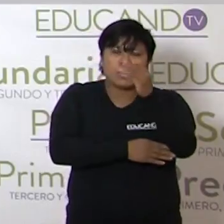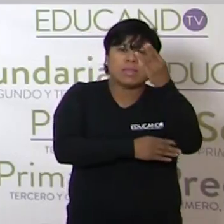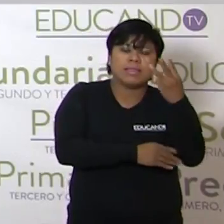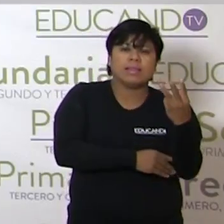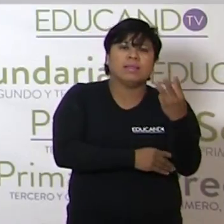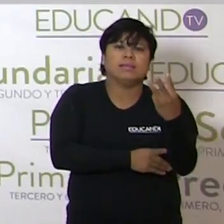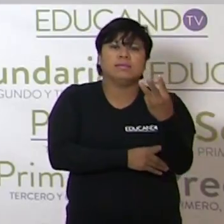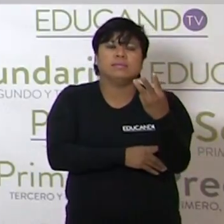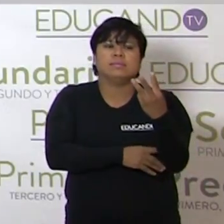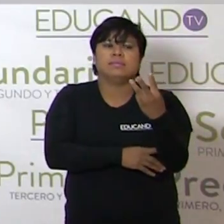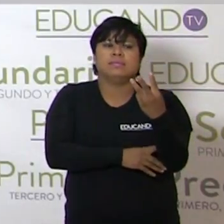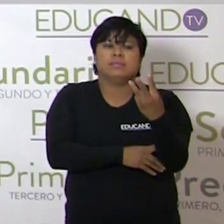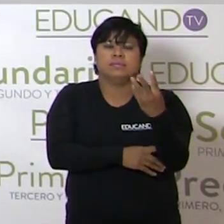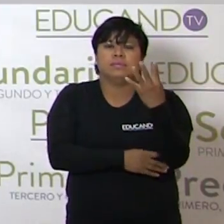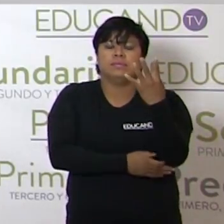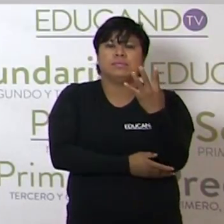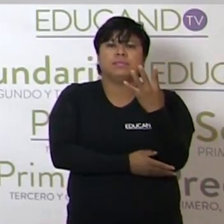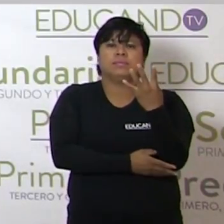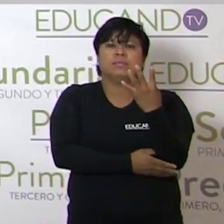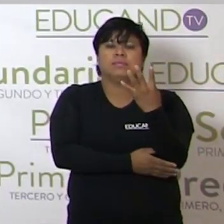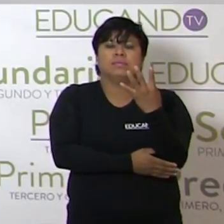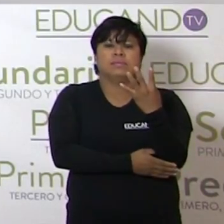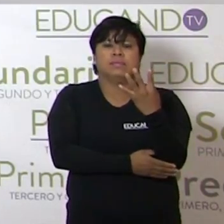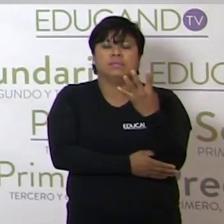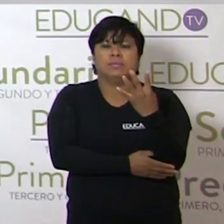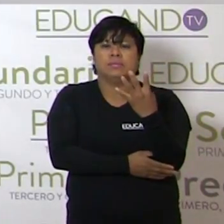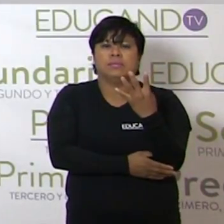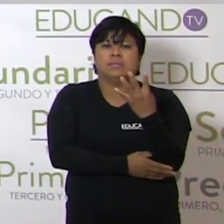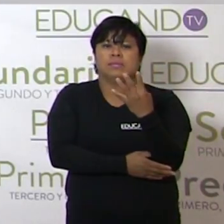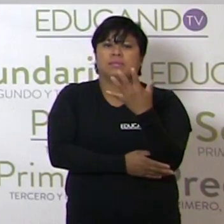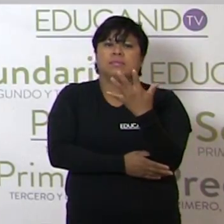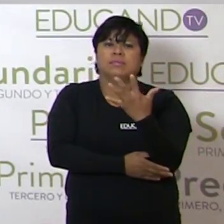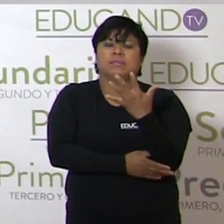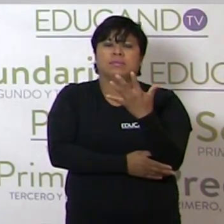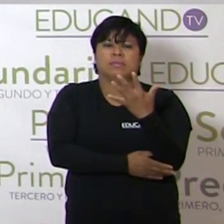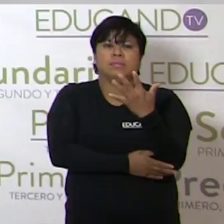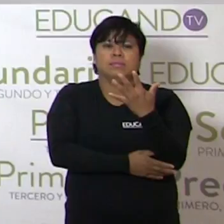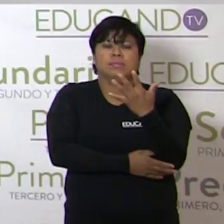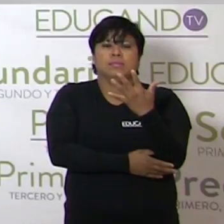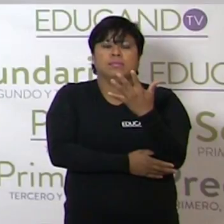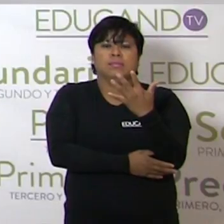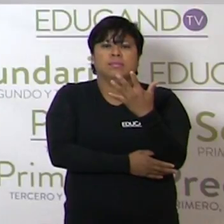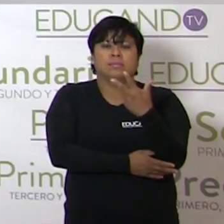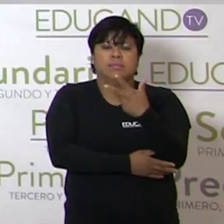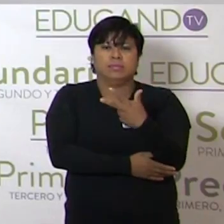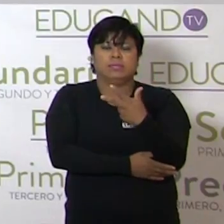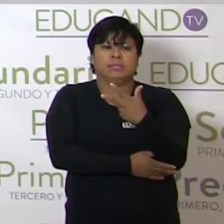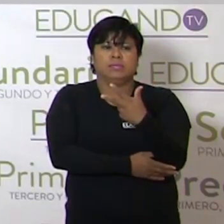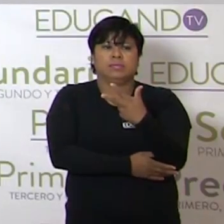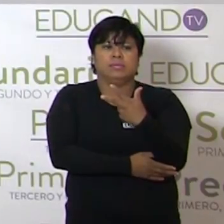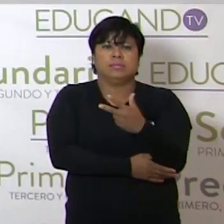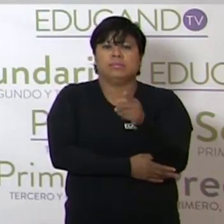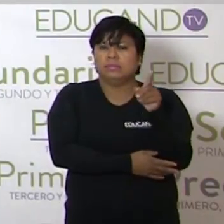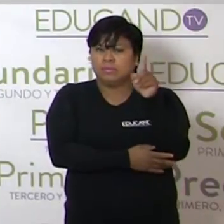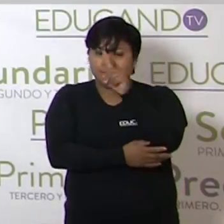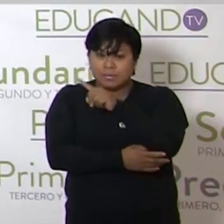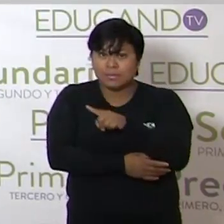3, un 4, un 5 y un 8. Aquí